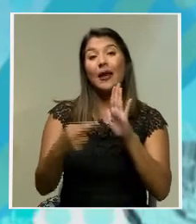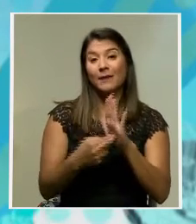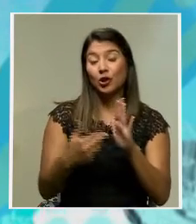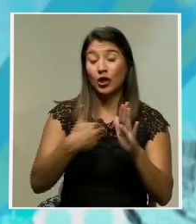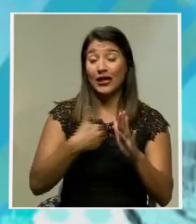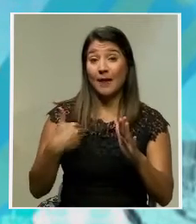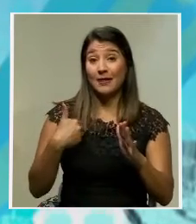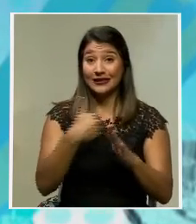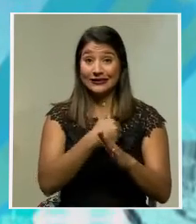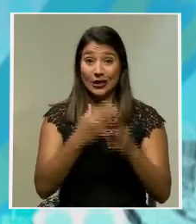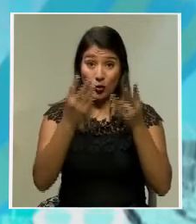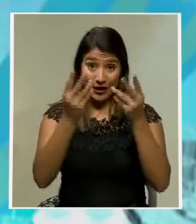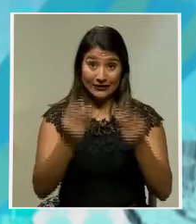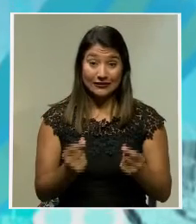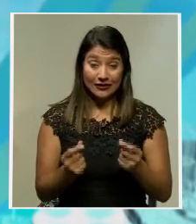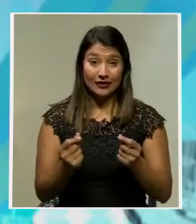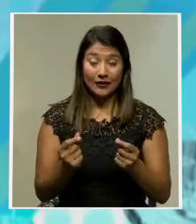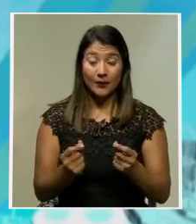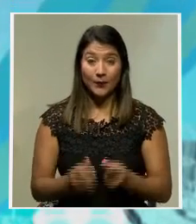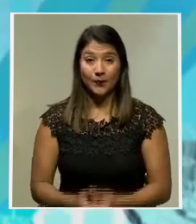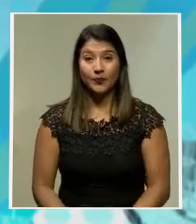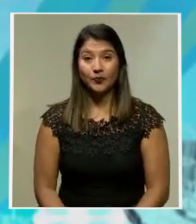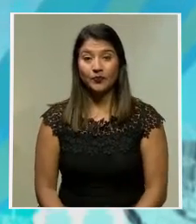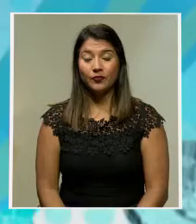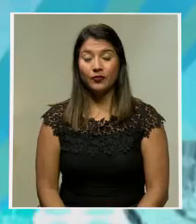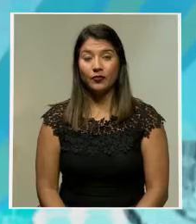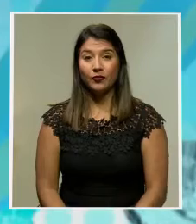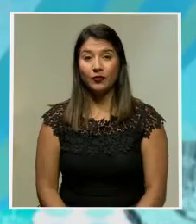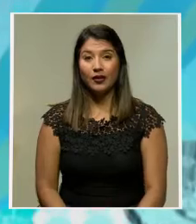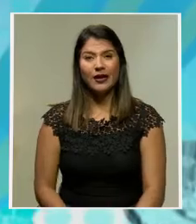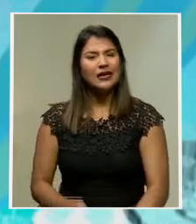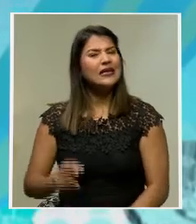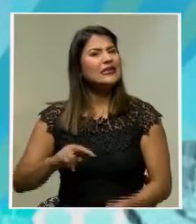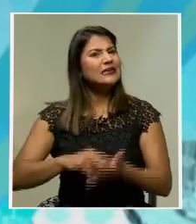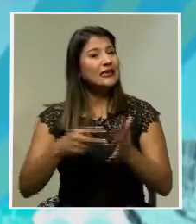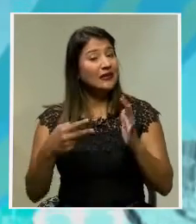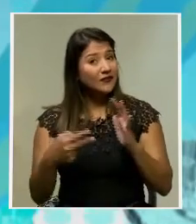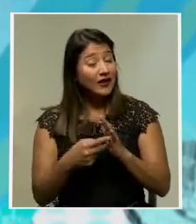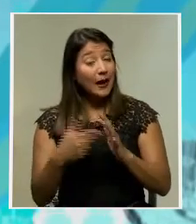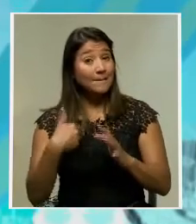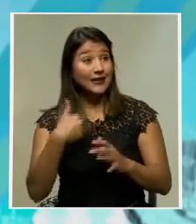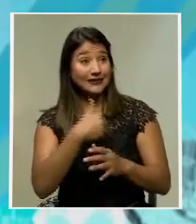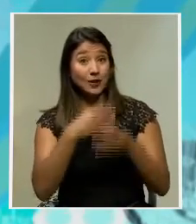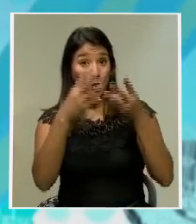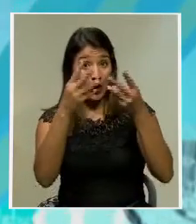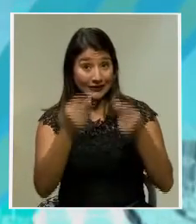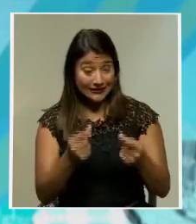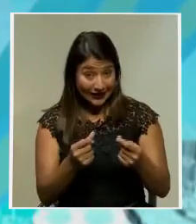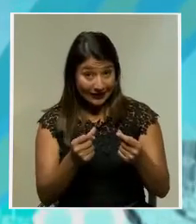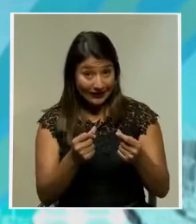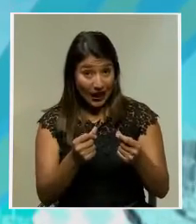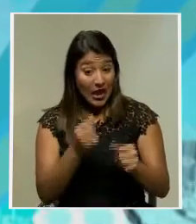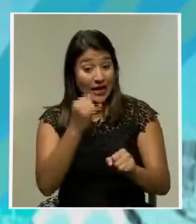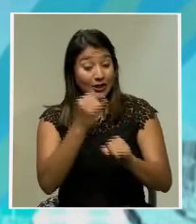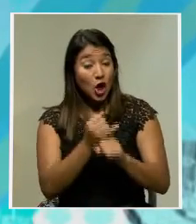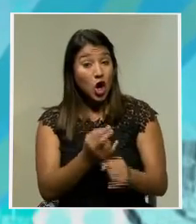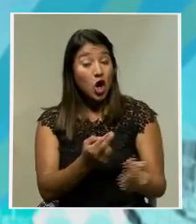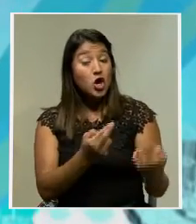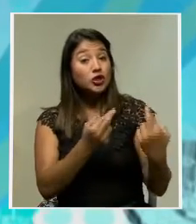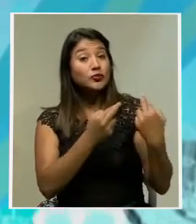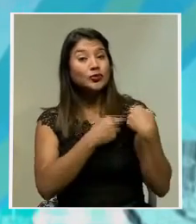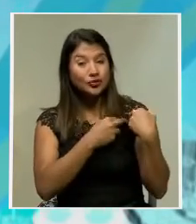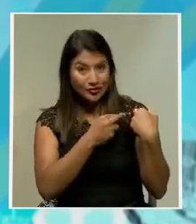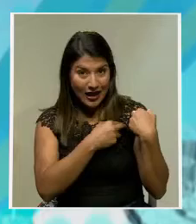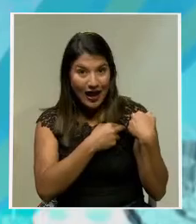que tiene en este momento en total vigencia. Es decir, que sería Hacienda el ente que